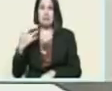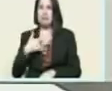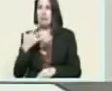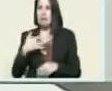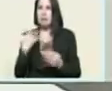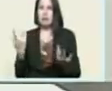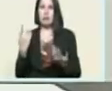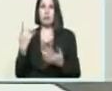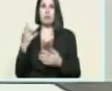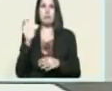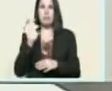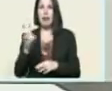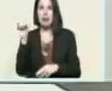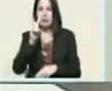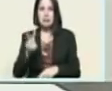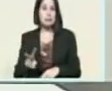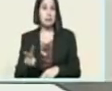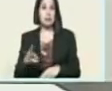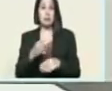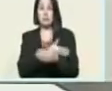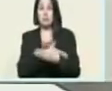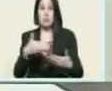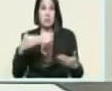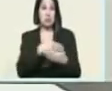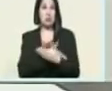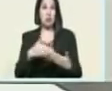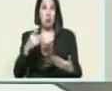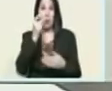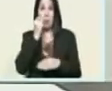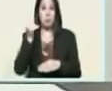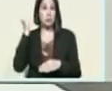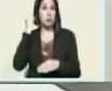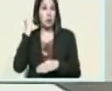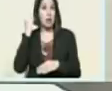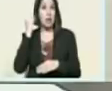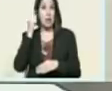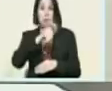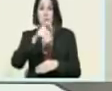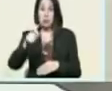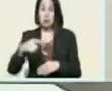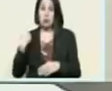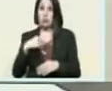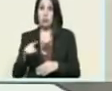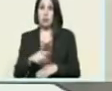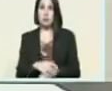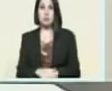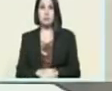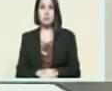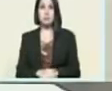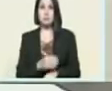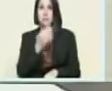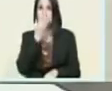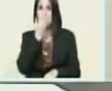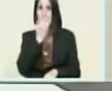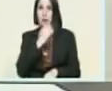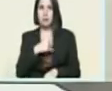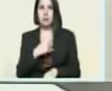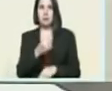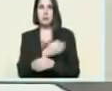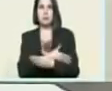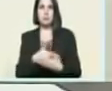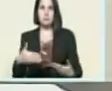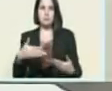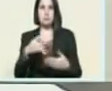patria, como millones y millones de hombres y mujeres lo tienen! Millones y millones, como dicen